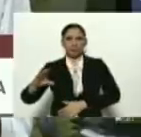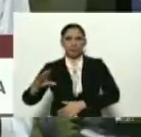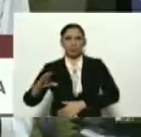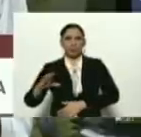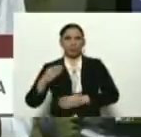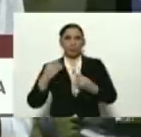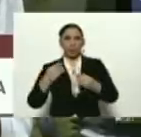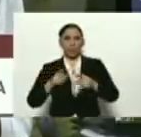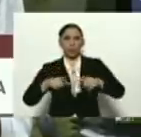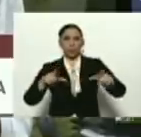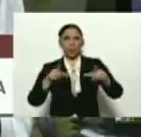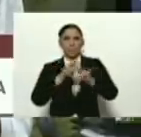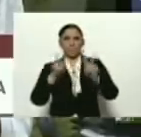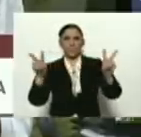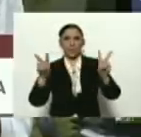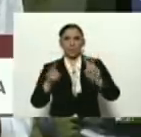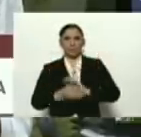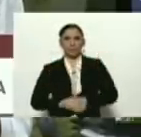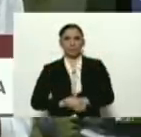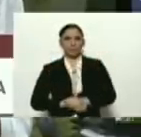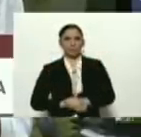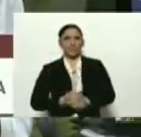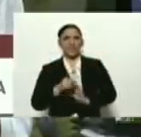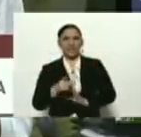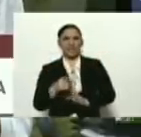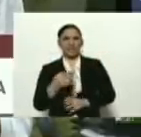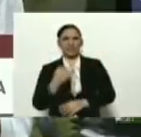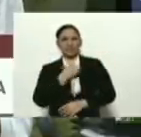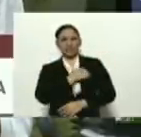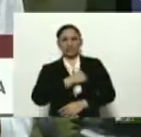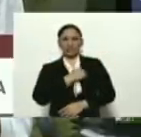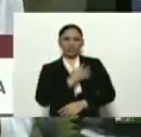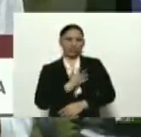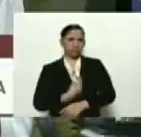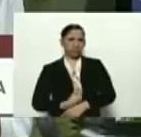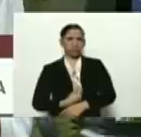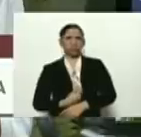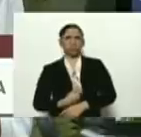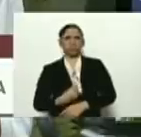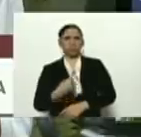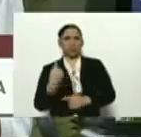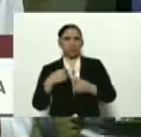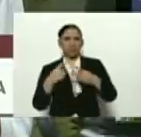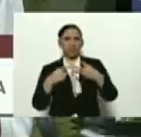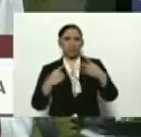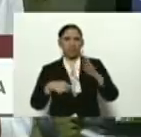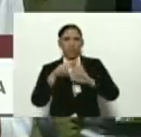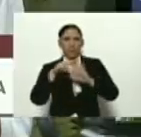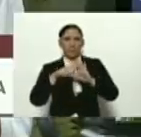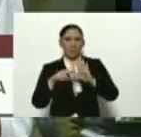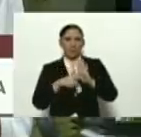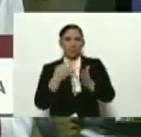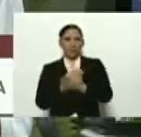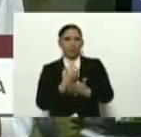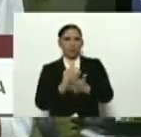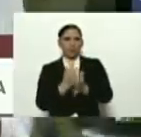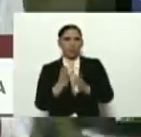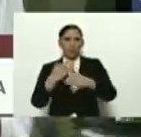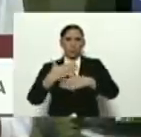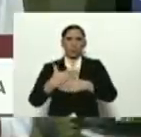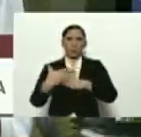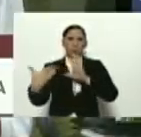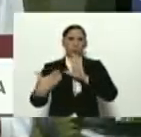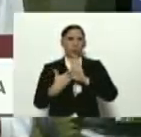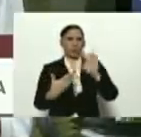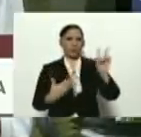zona de paz. Despierta indignación el carácter despiadado de las medidas económicas coercitivas que